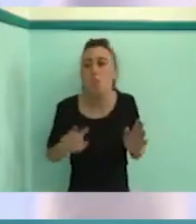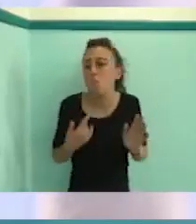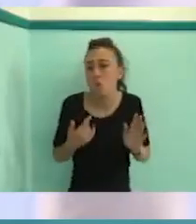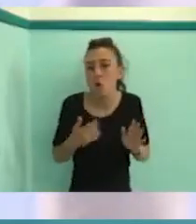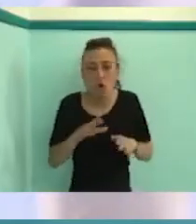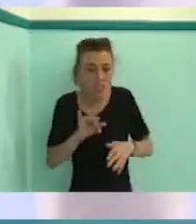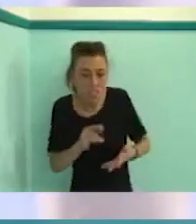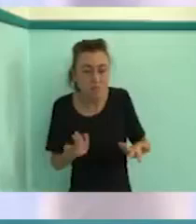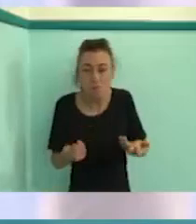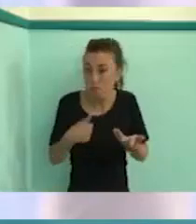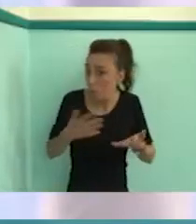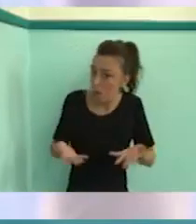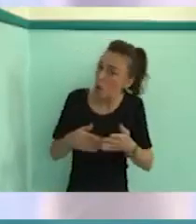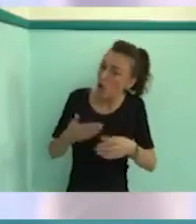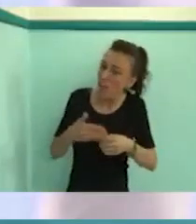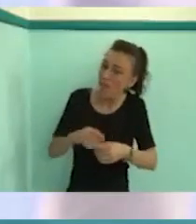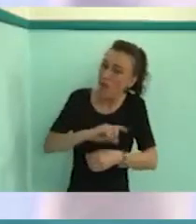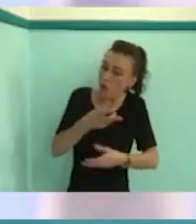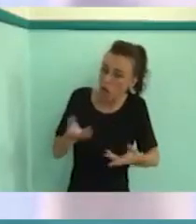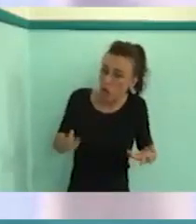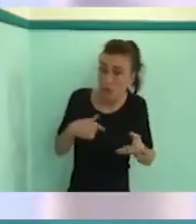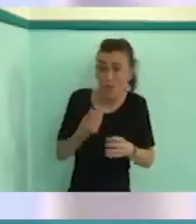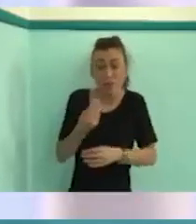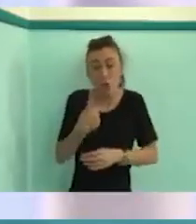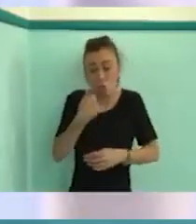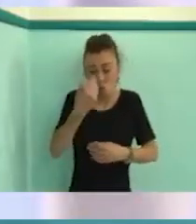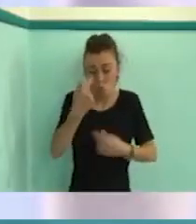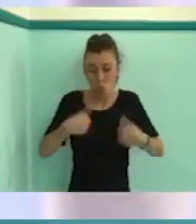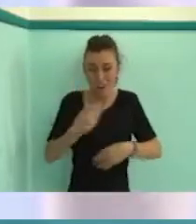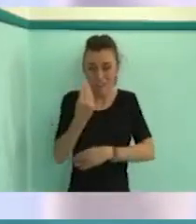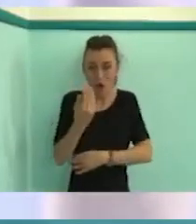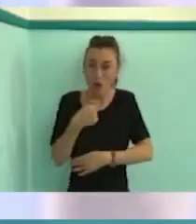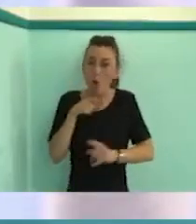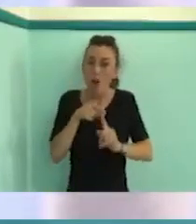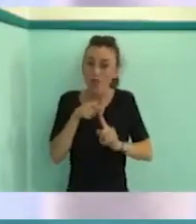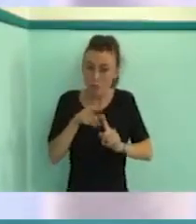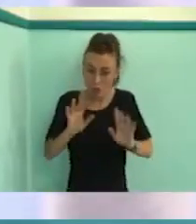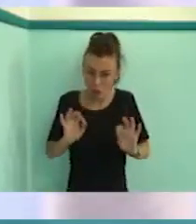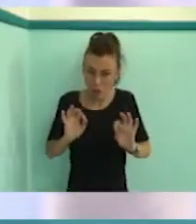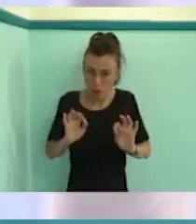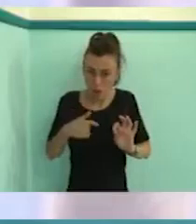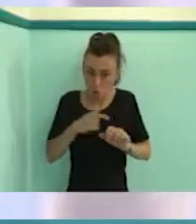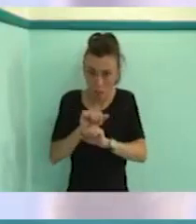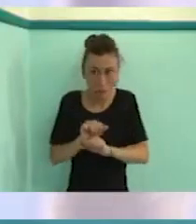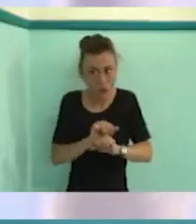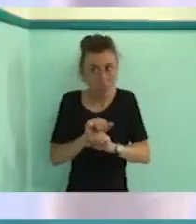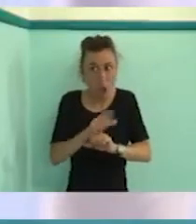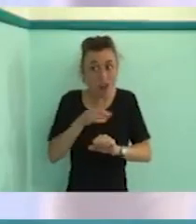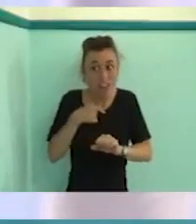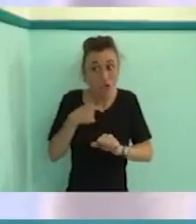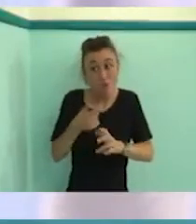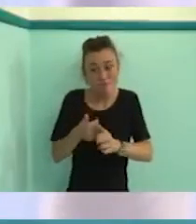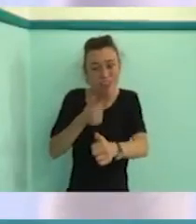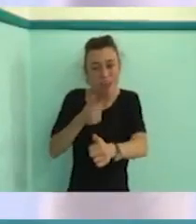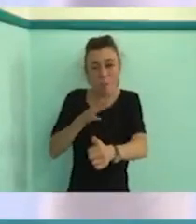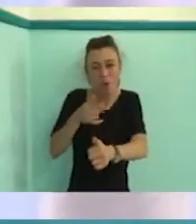figura completamente objetiva pero sin caer en él como yo me protejo me alejo de ti porque tú no estás en el mismo punto que yo porque nunca vamos a